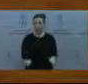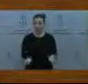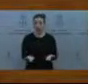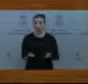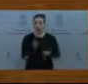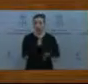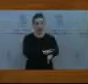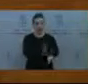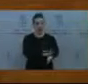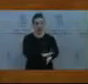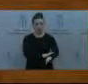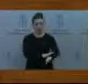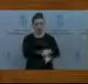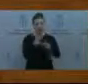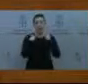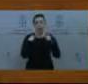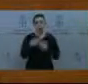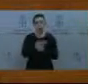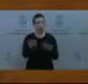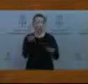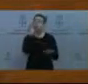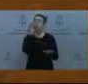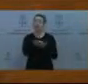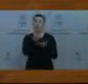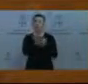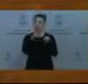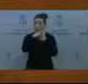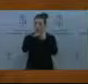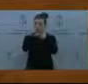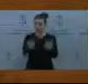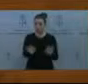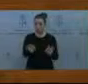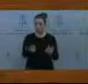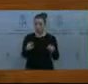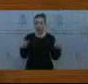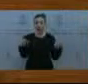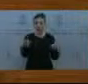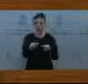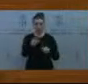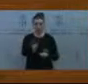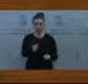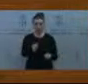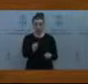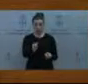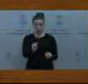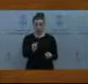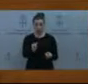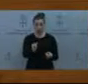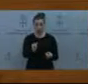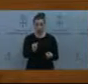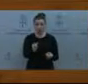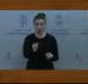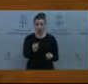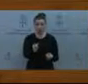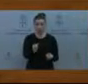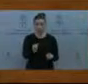constatación de un hecho, tiene alergia, tiene absoluta rechazo a lo que